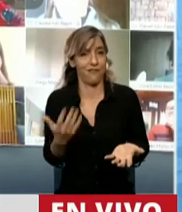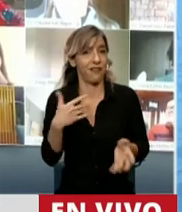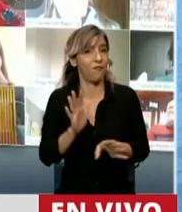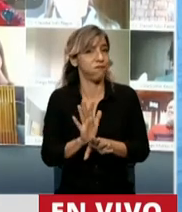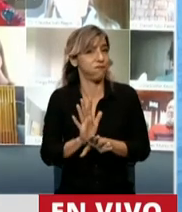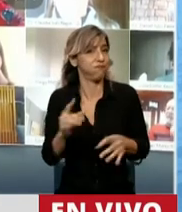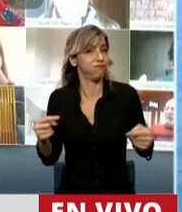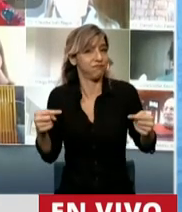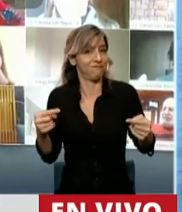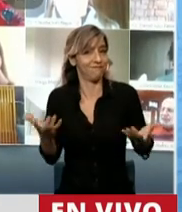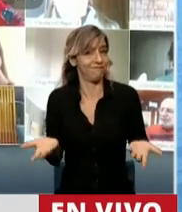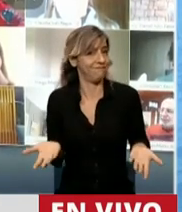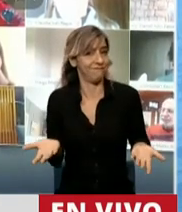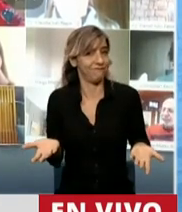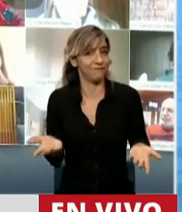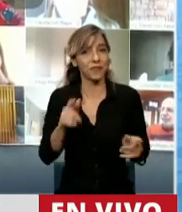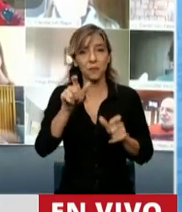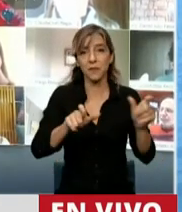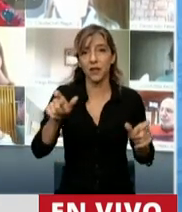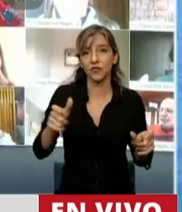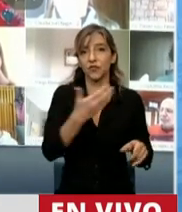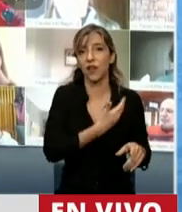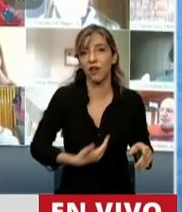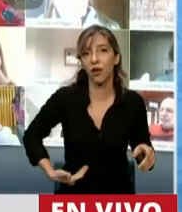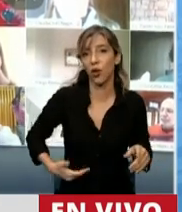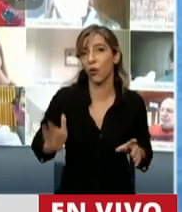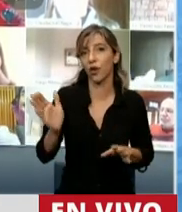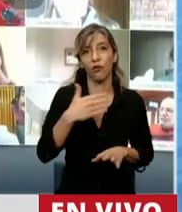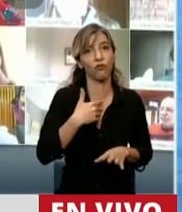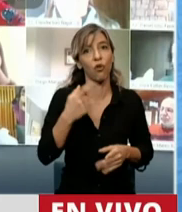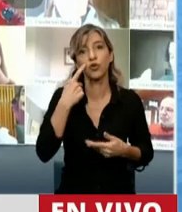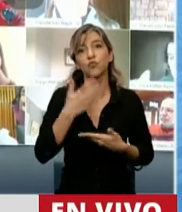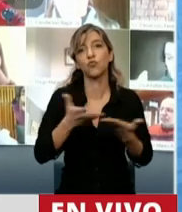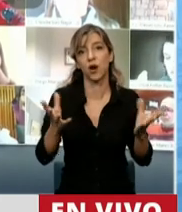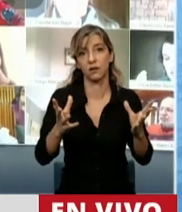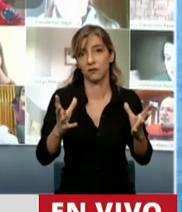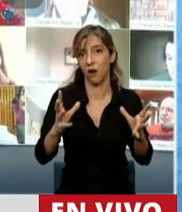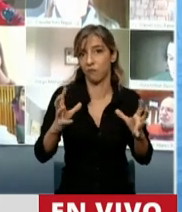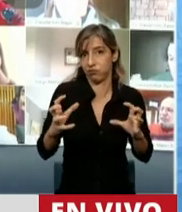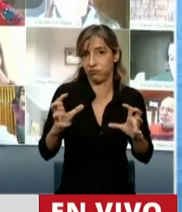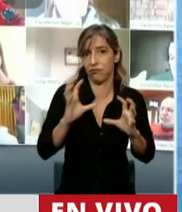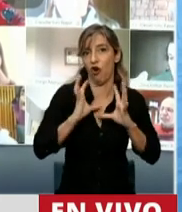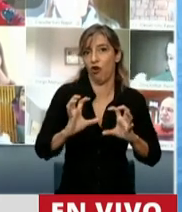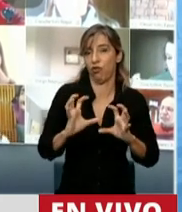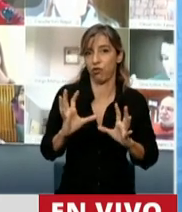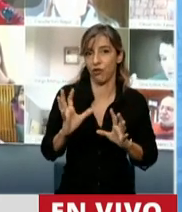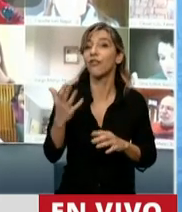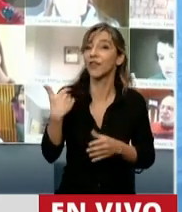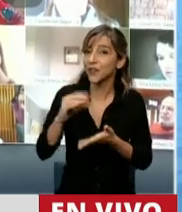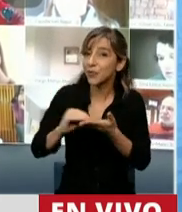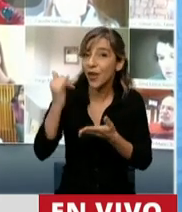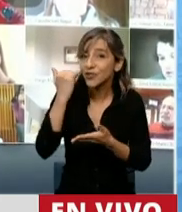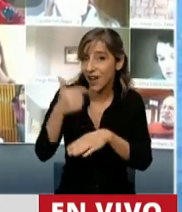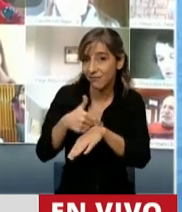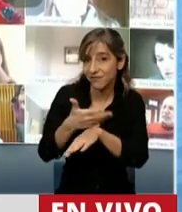de gabinete y los gobernantes diputado, están plantándole al país. Ya está, señor presidente, ya está. Muchas gracias,